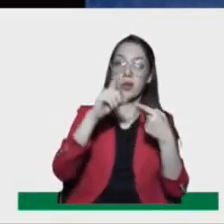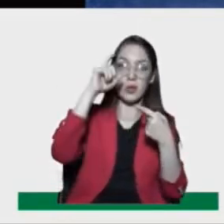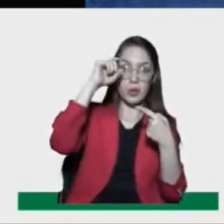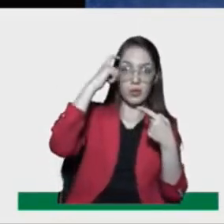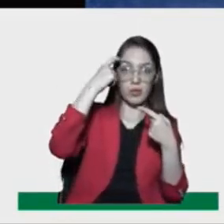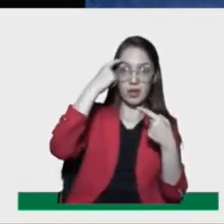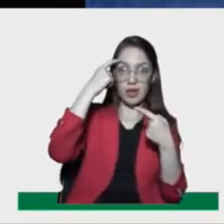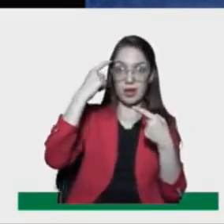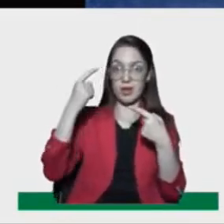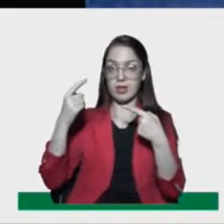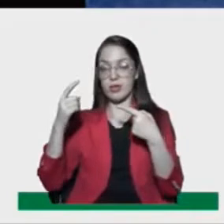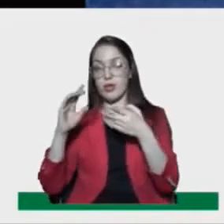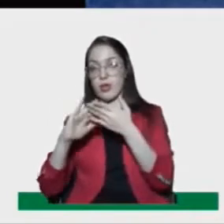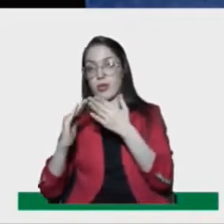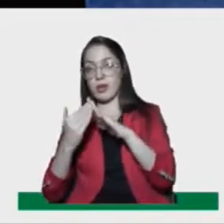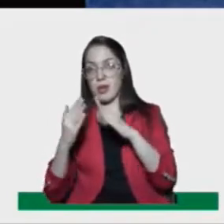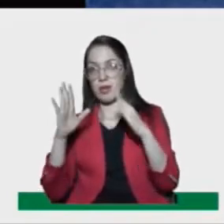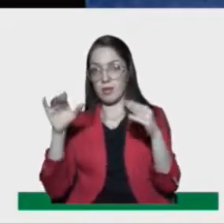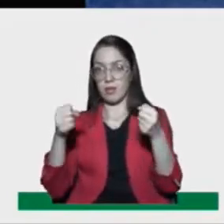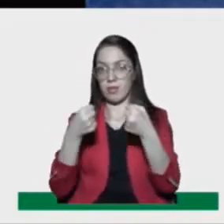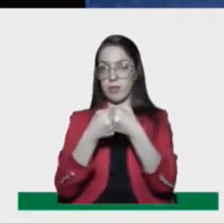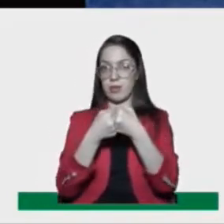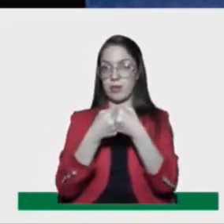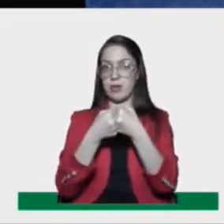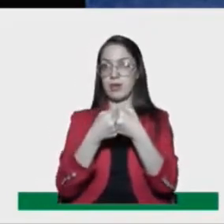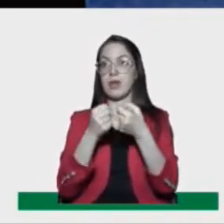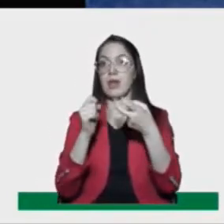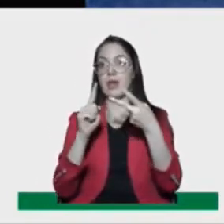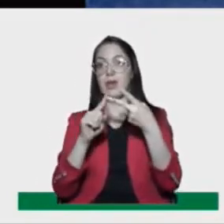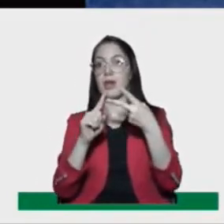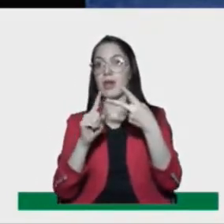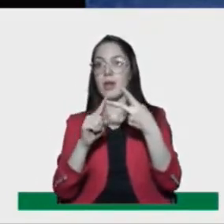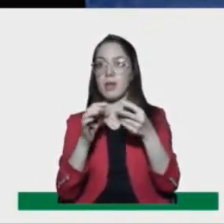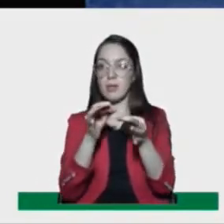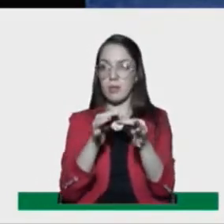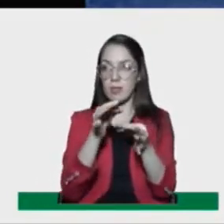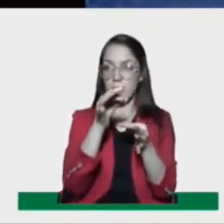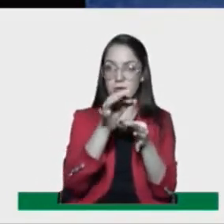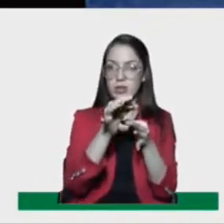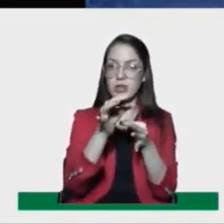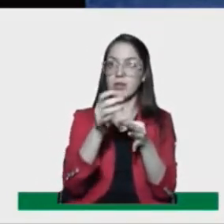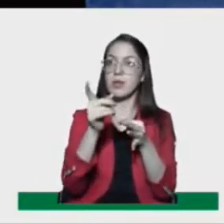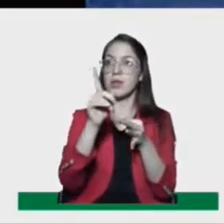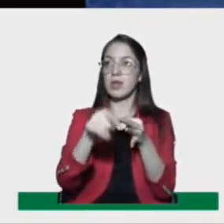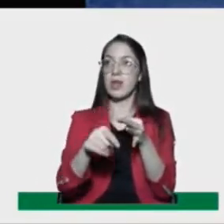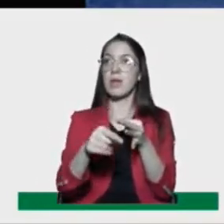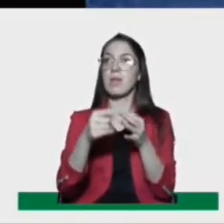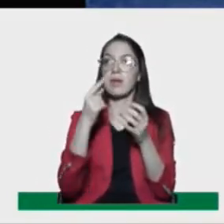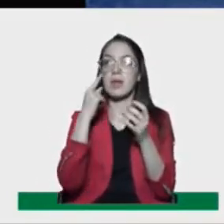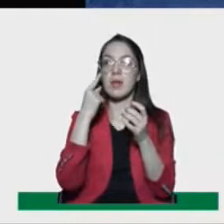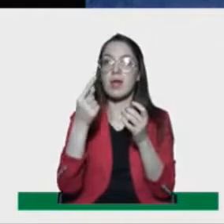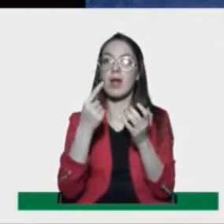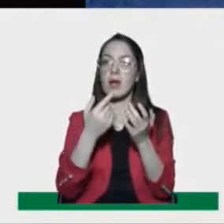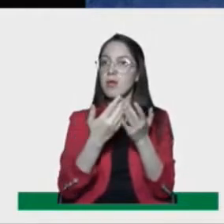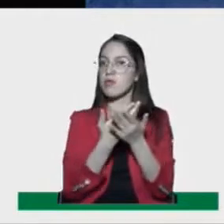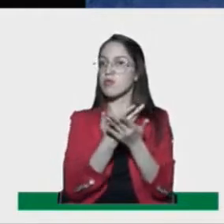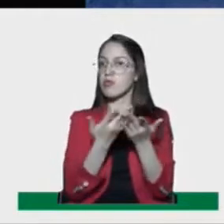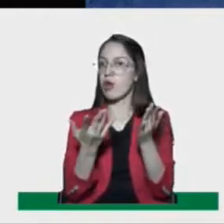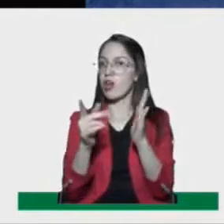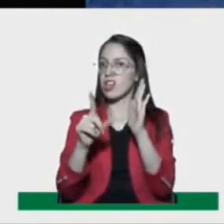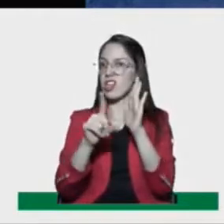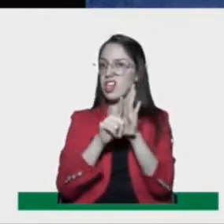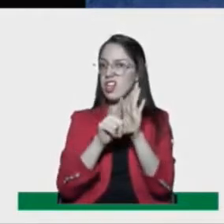instancia con nuestro gobierno local que es el municipio y logramos impulsar una ordenanza desde las bases